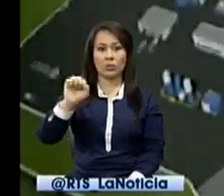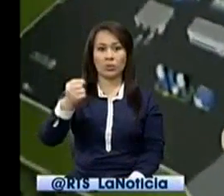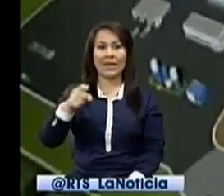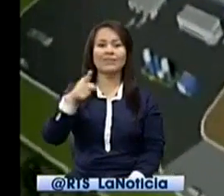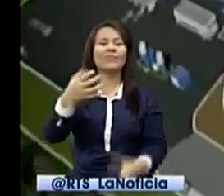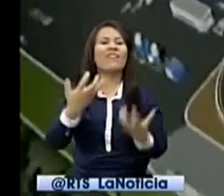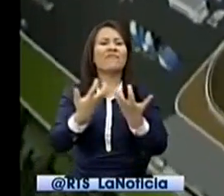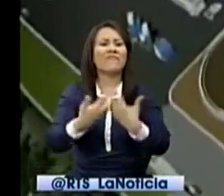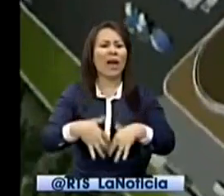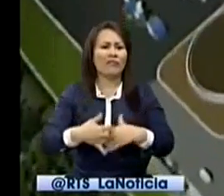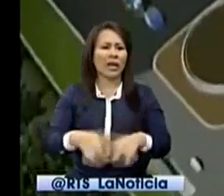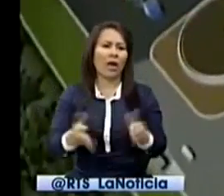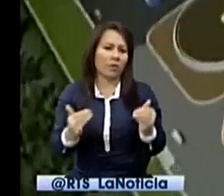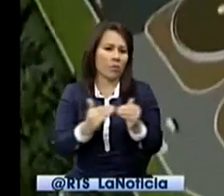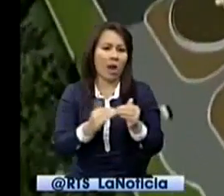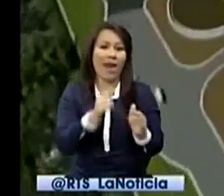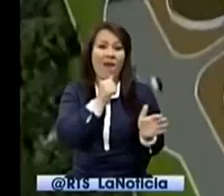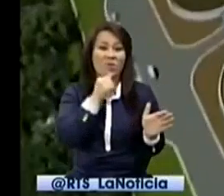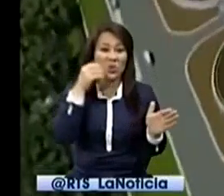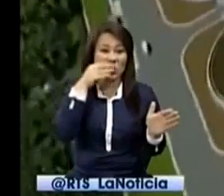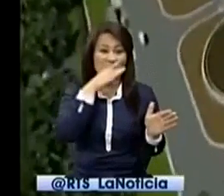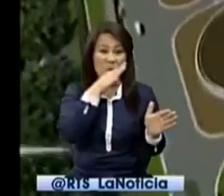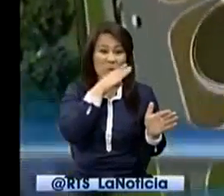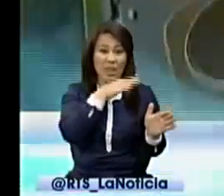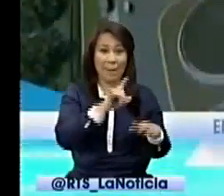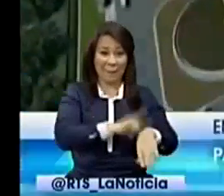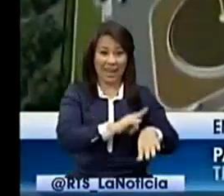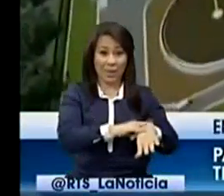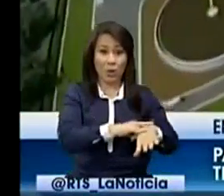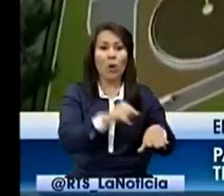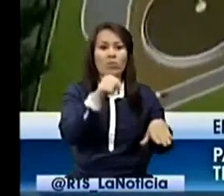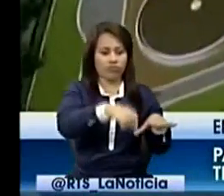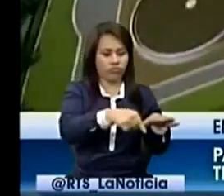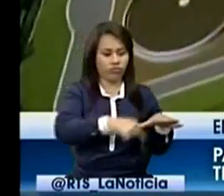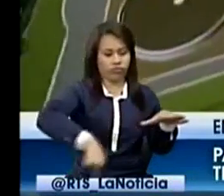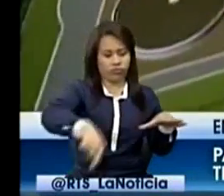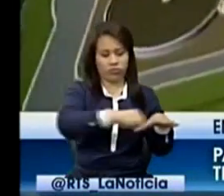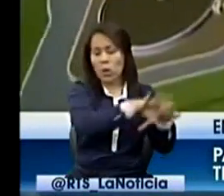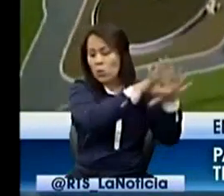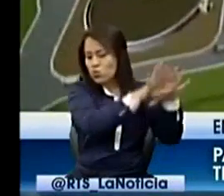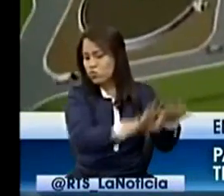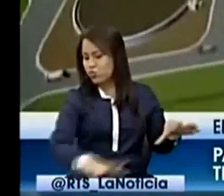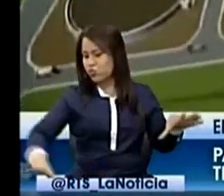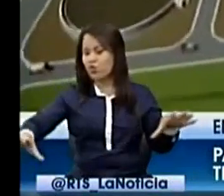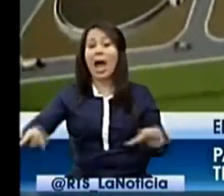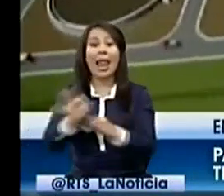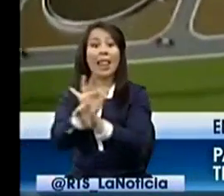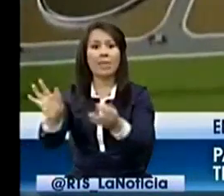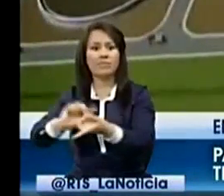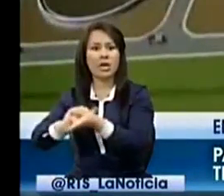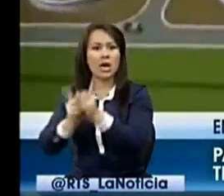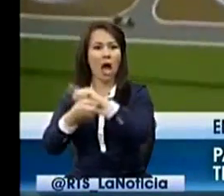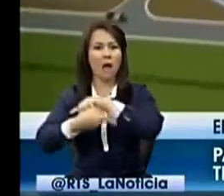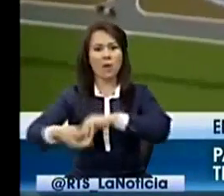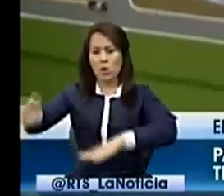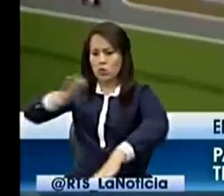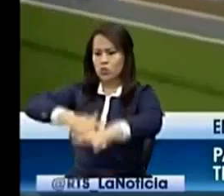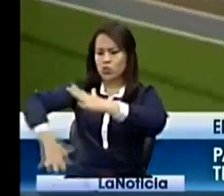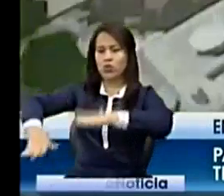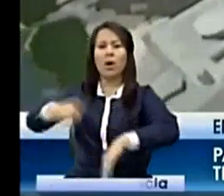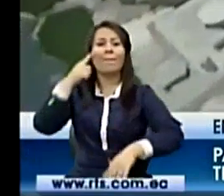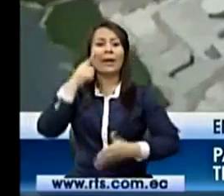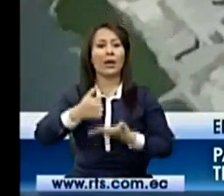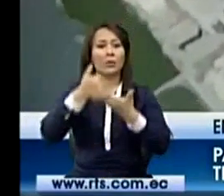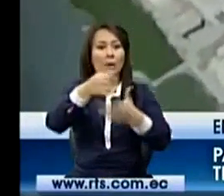de aguas residuales que beneficiará a más de un millón de personas del centro oeste y sur de la